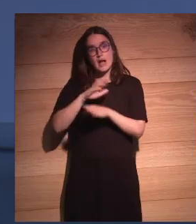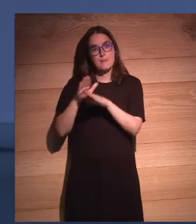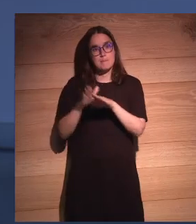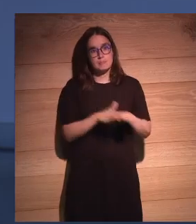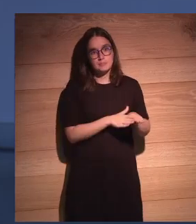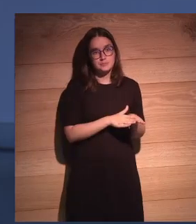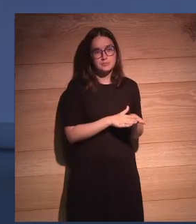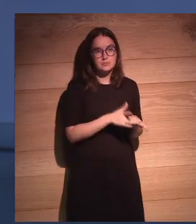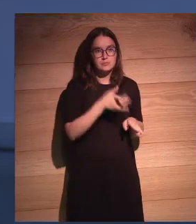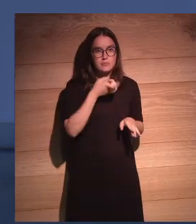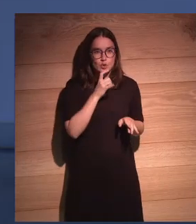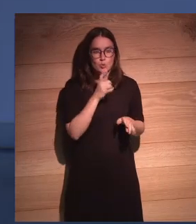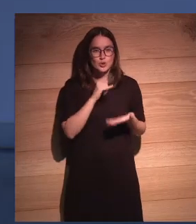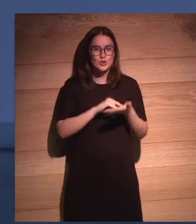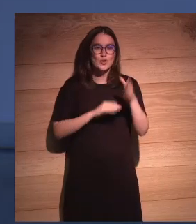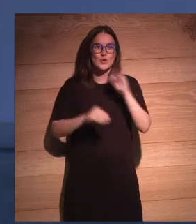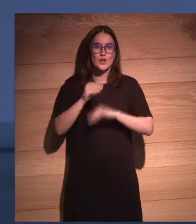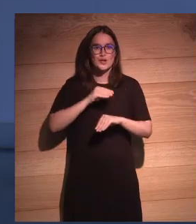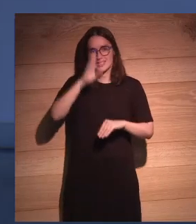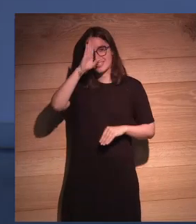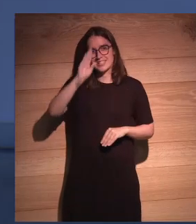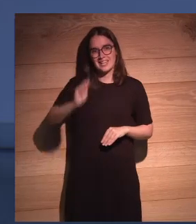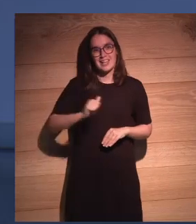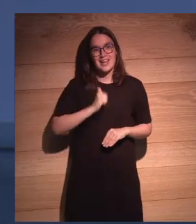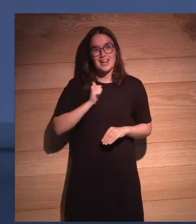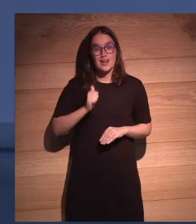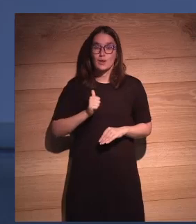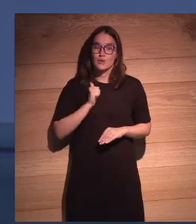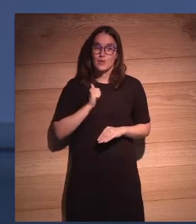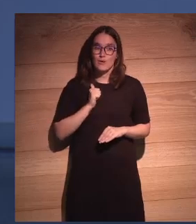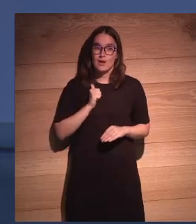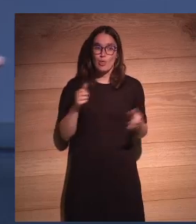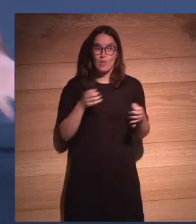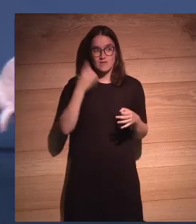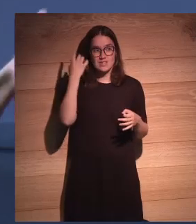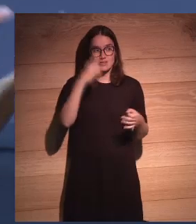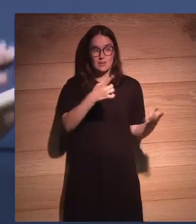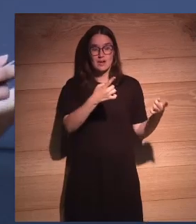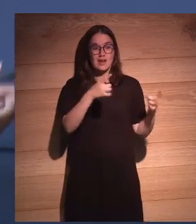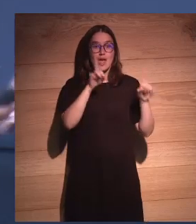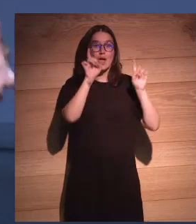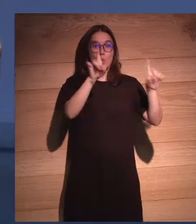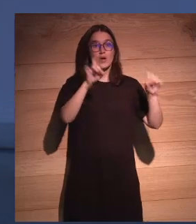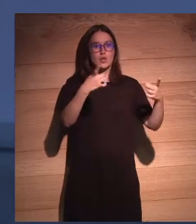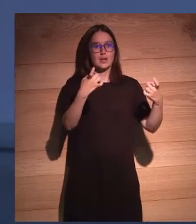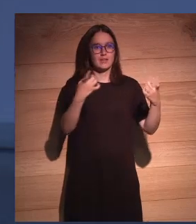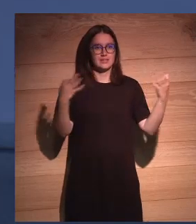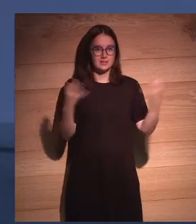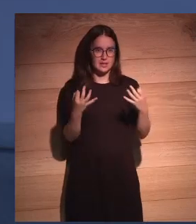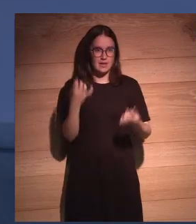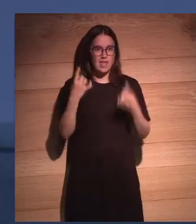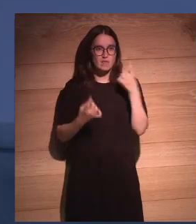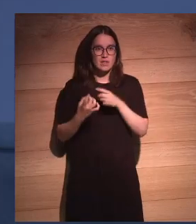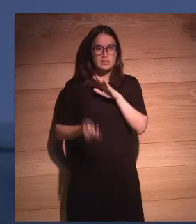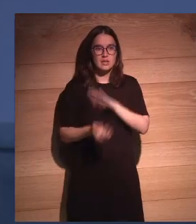parte, cómo las soluciones de inteligencia artificial tienen que saber lo que necesita la educación. A veces